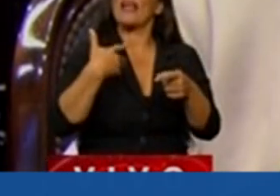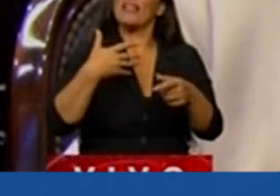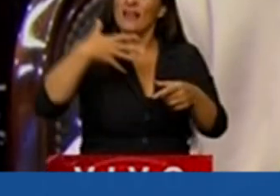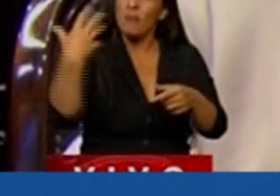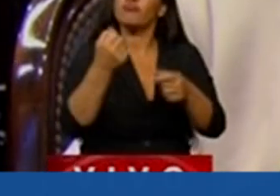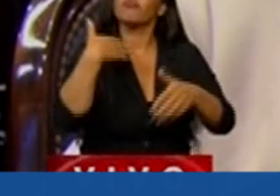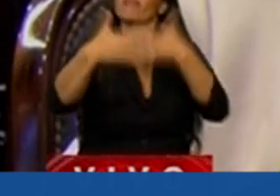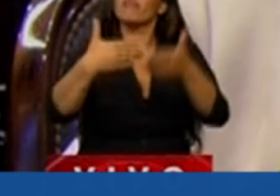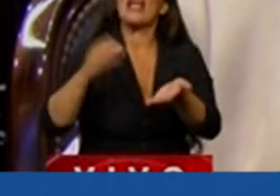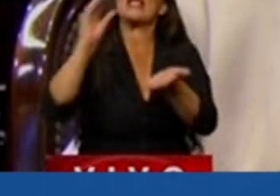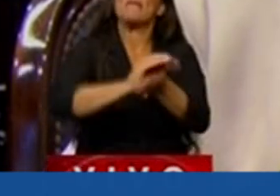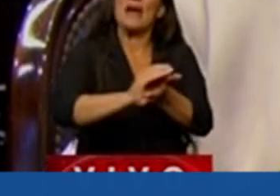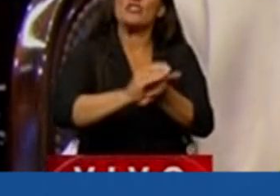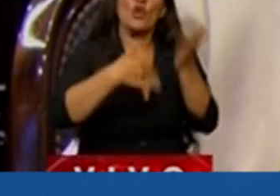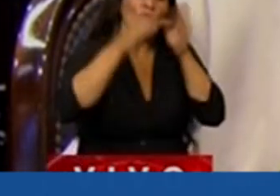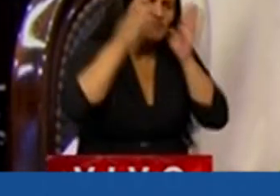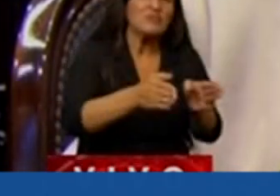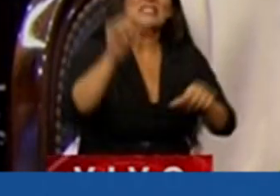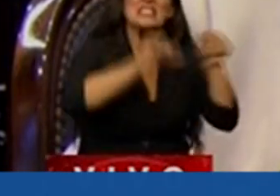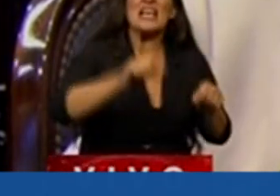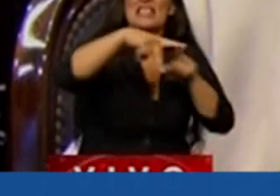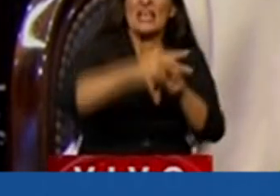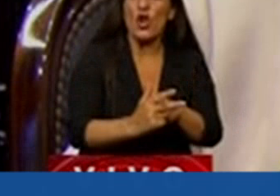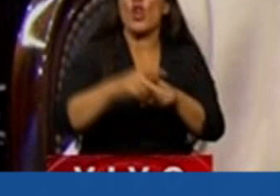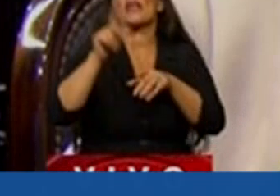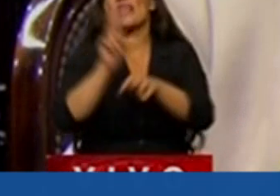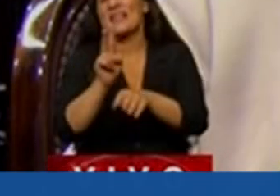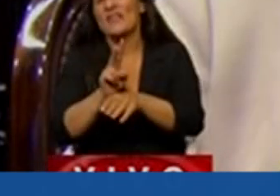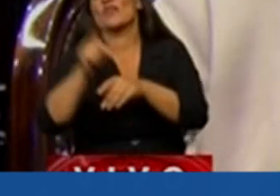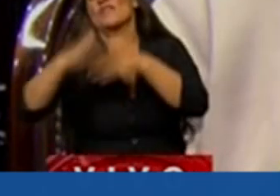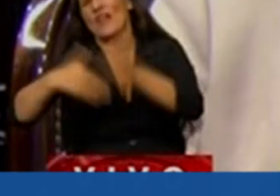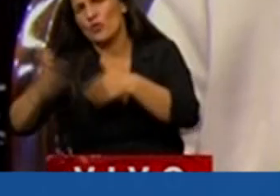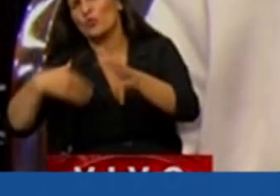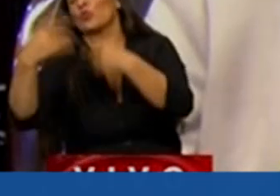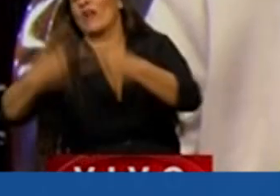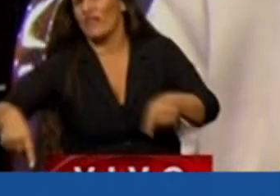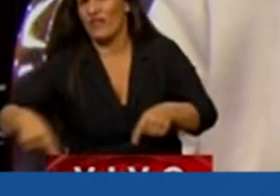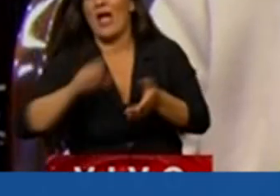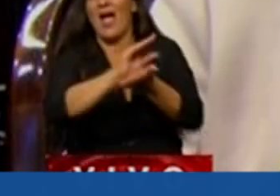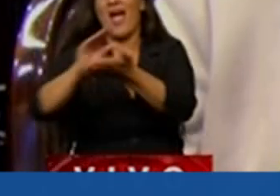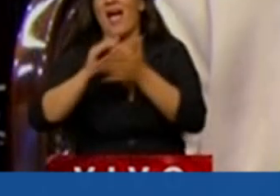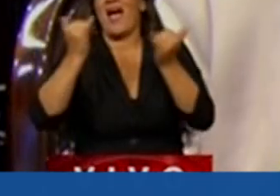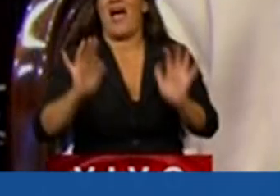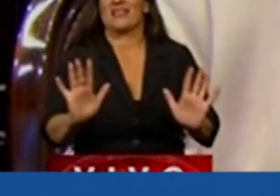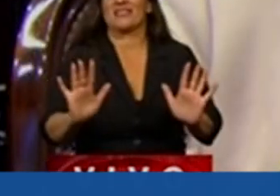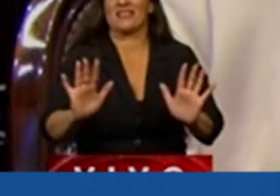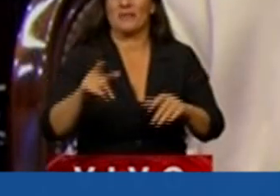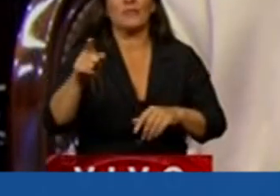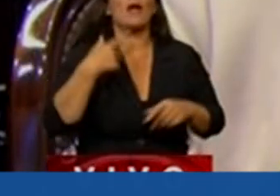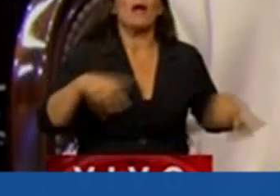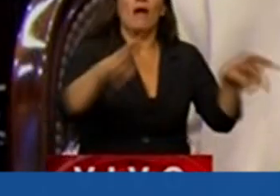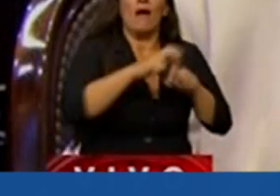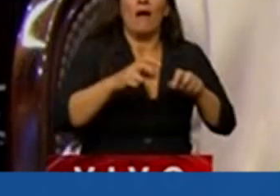la inversión en ciencia y tecnología, en seguridad social, en infraestructura. Pensamos un sendero fiscal para achicar el